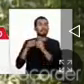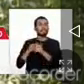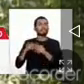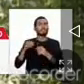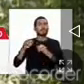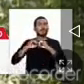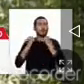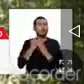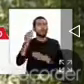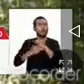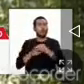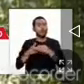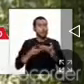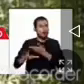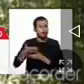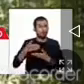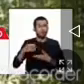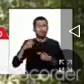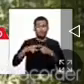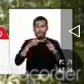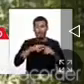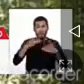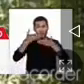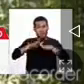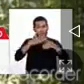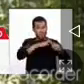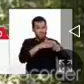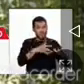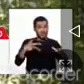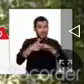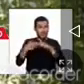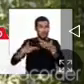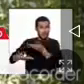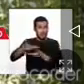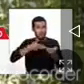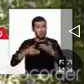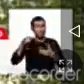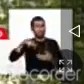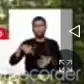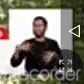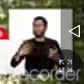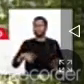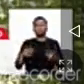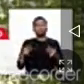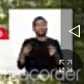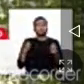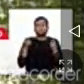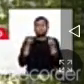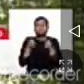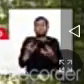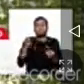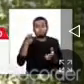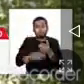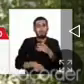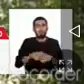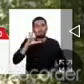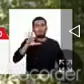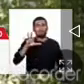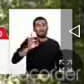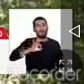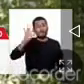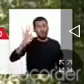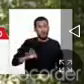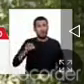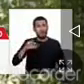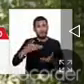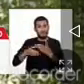Comercio, señala que la fragmentación global y la interrupción del comercio tiene un costo. Costaría hasta 5%